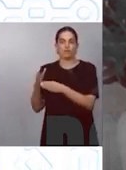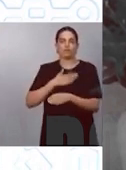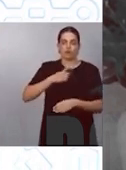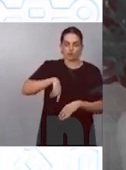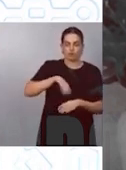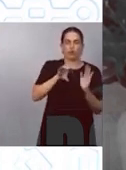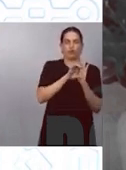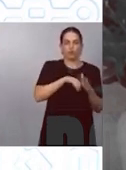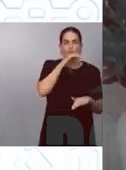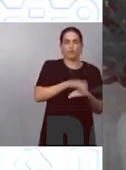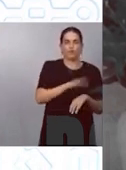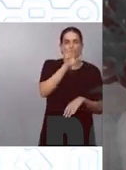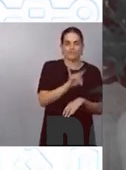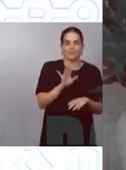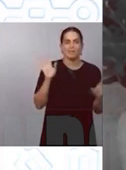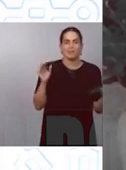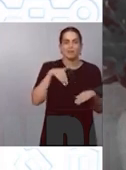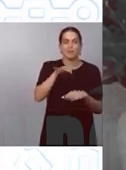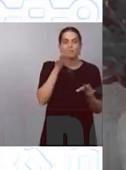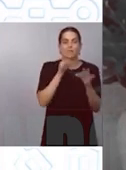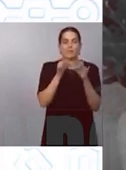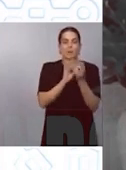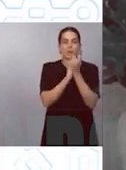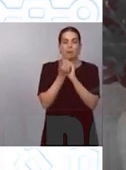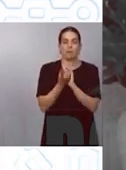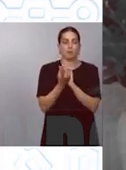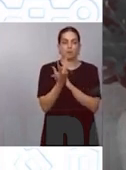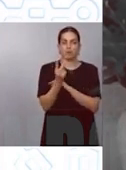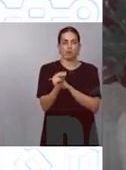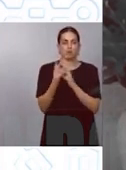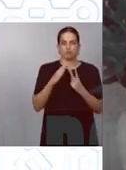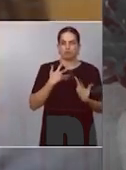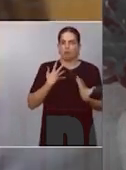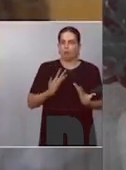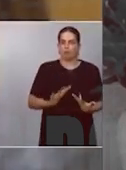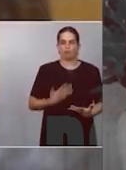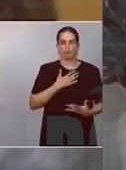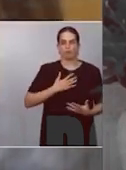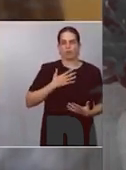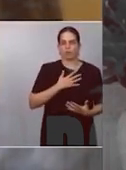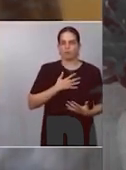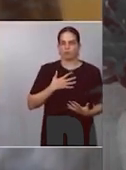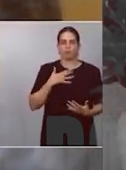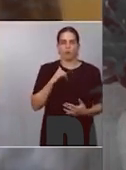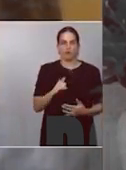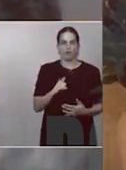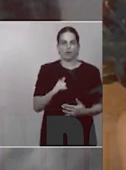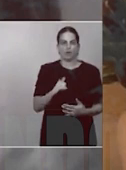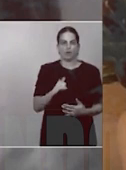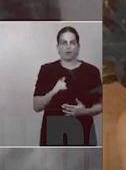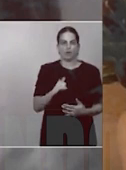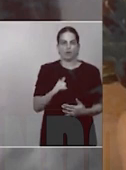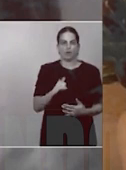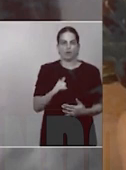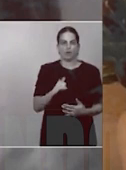a los cambios en septiembre, no. Estoy muy a gusto y muy satisfecho y agradecido al trabajo que hace mi Consejo de Ministros y Ministros,